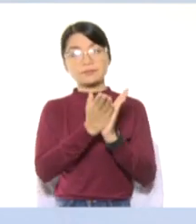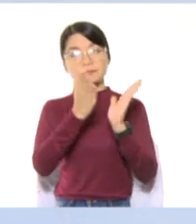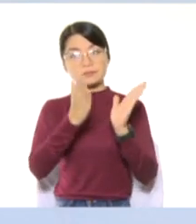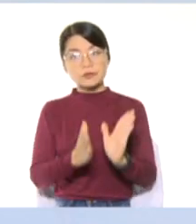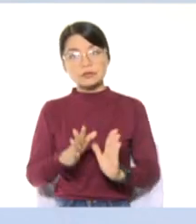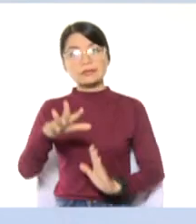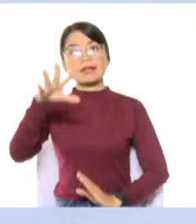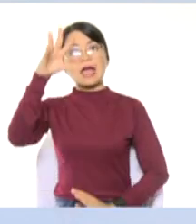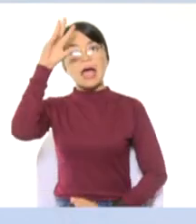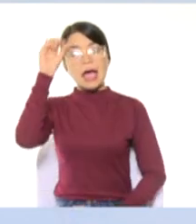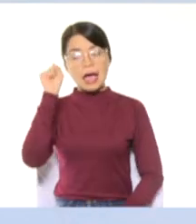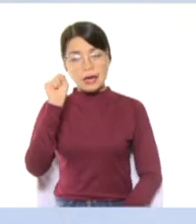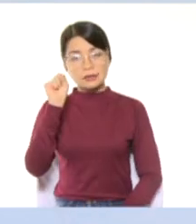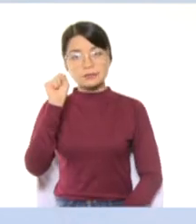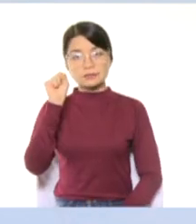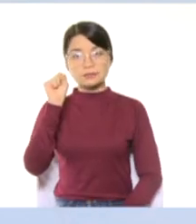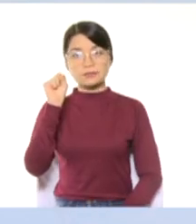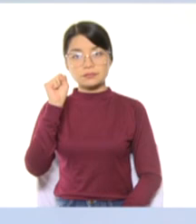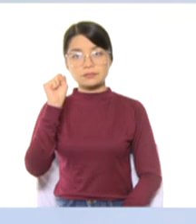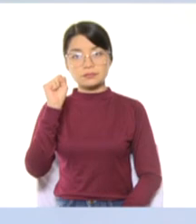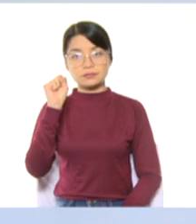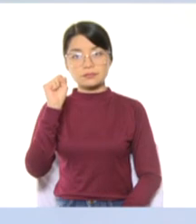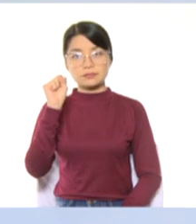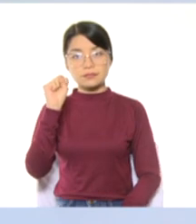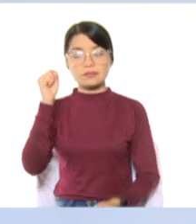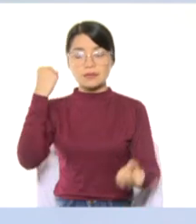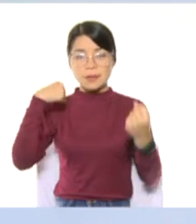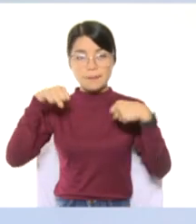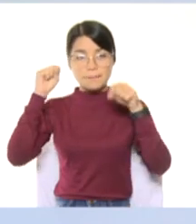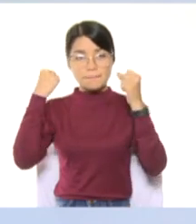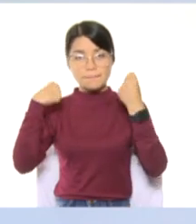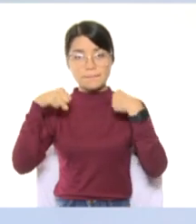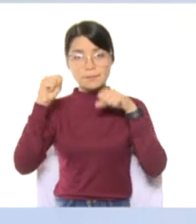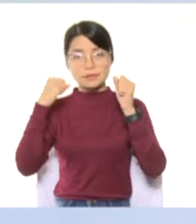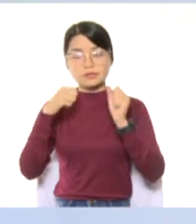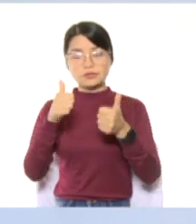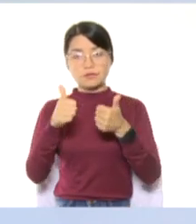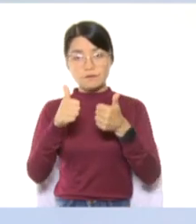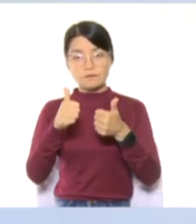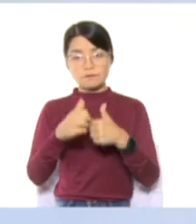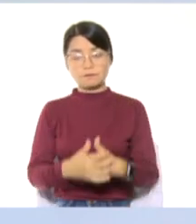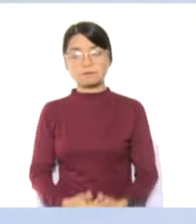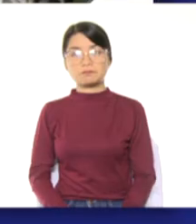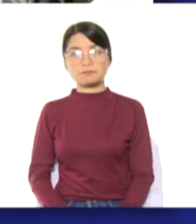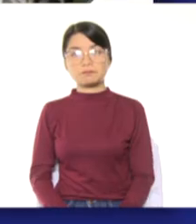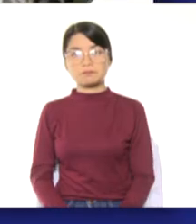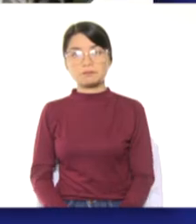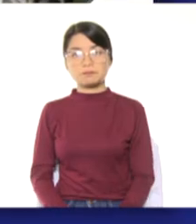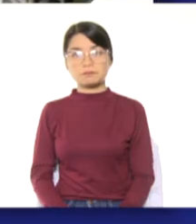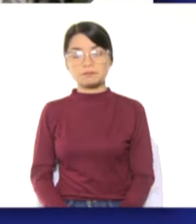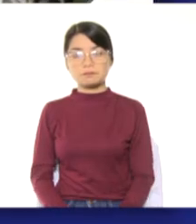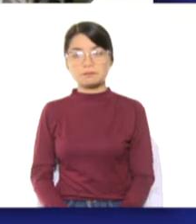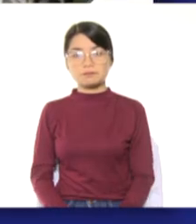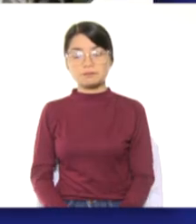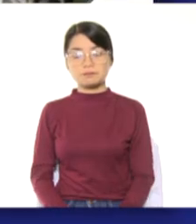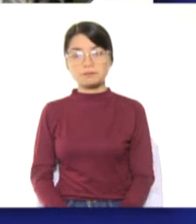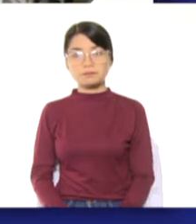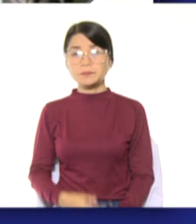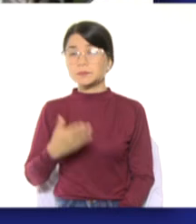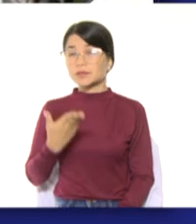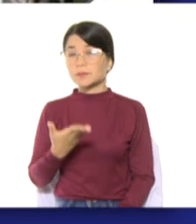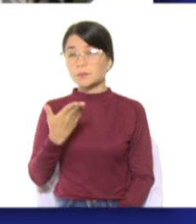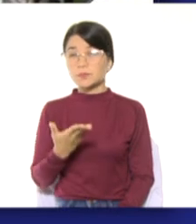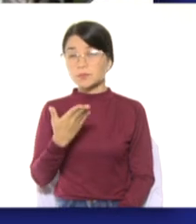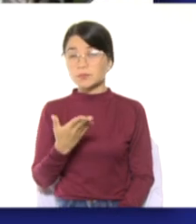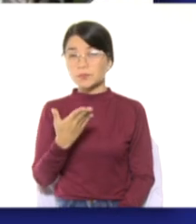estudiante pueda ejecutar el ejercicio o el movimiento que el profesor les indica. Fundamental valorar todas esas posibles